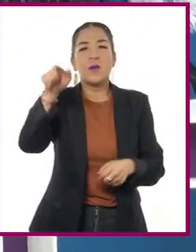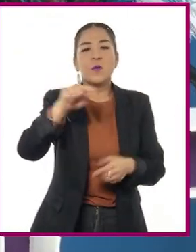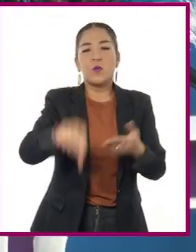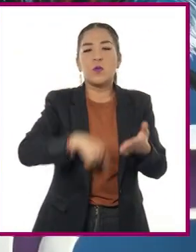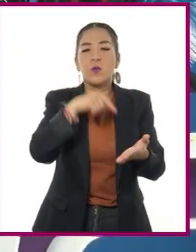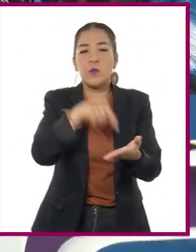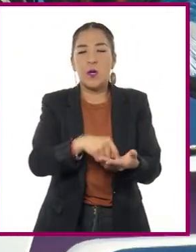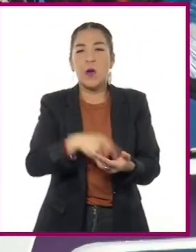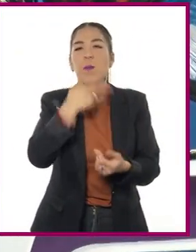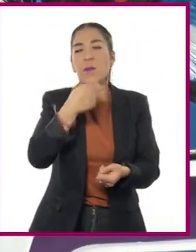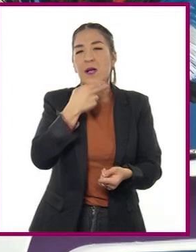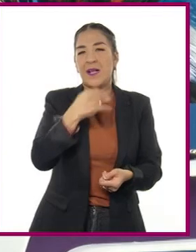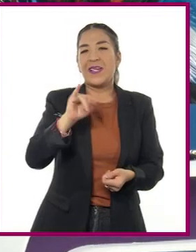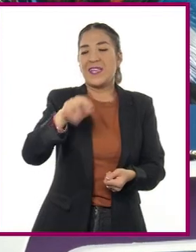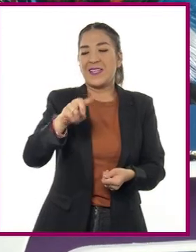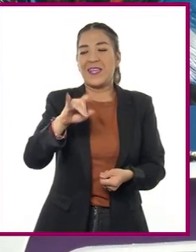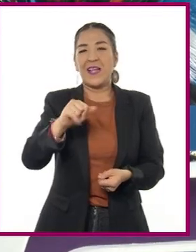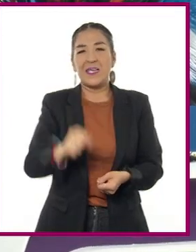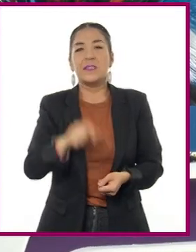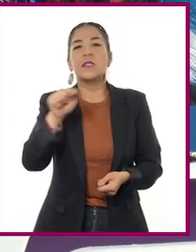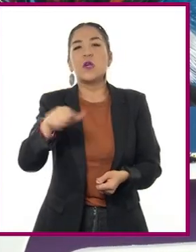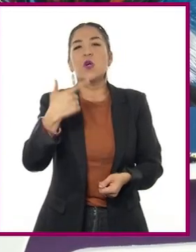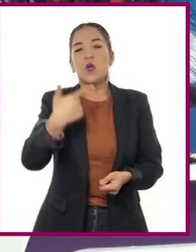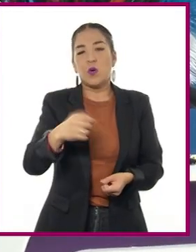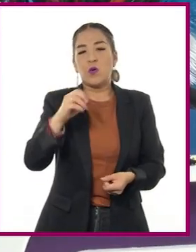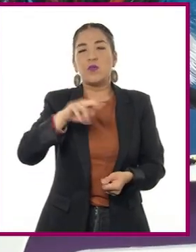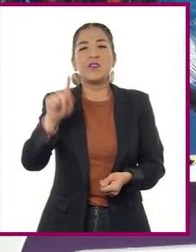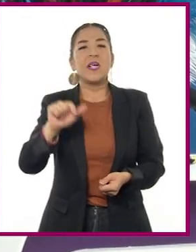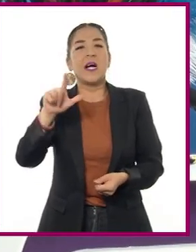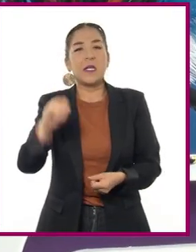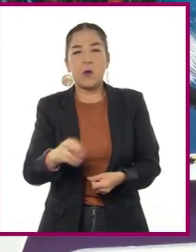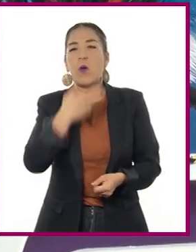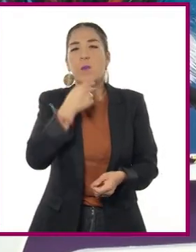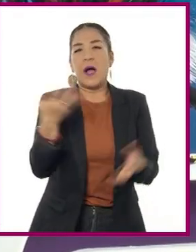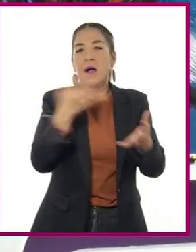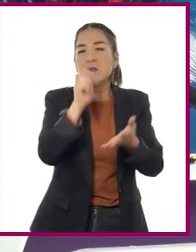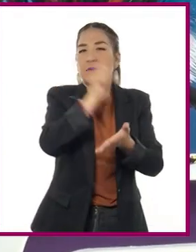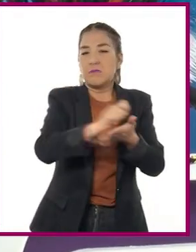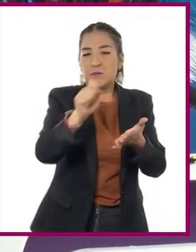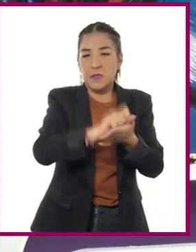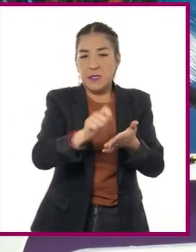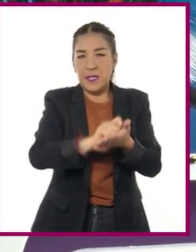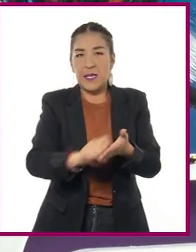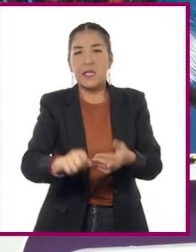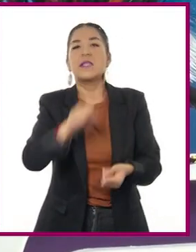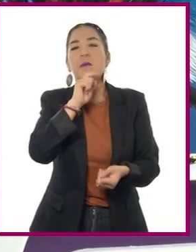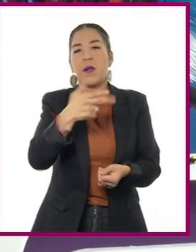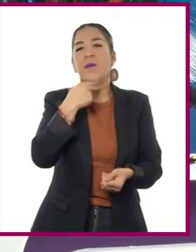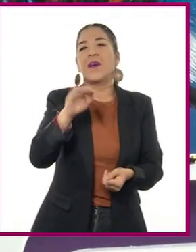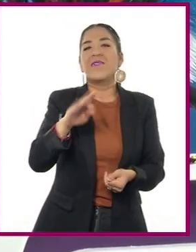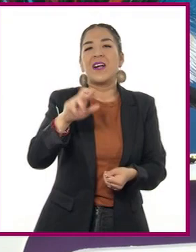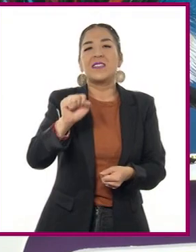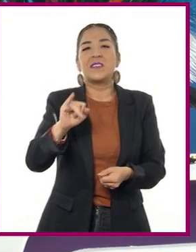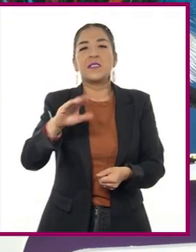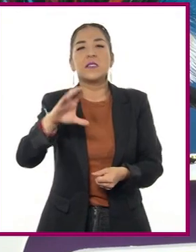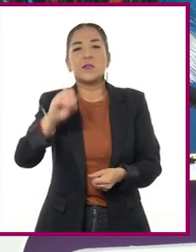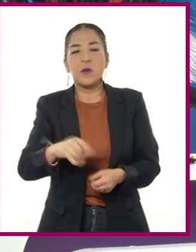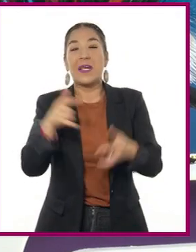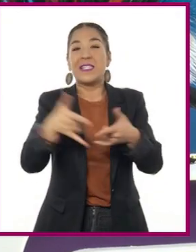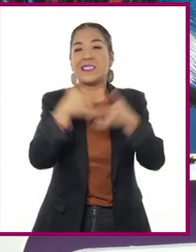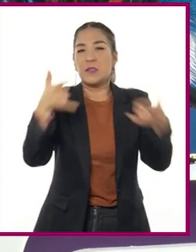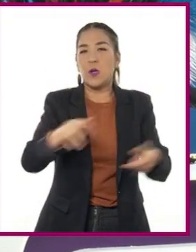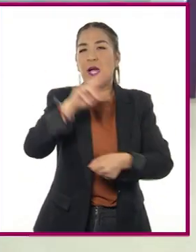de Gonzalo Fernández Oviedo, de 1526, y de Francisco Hernández, La Historia Natural de